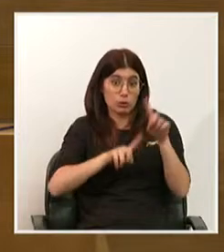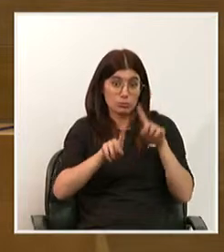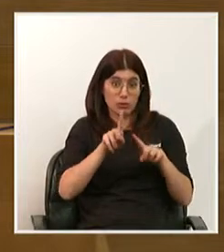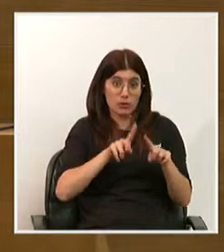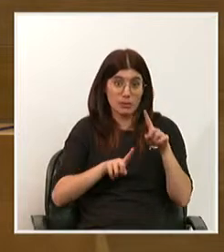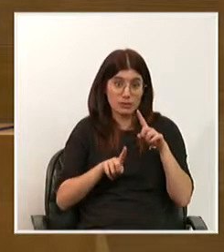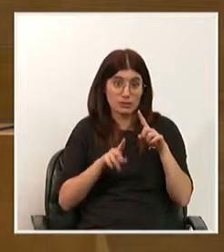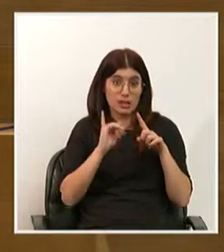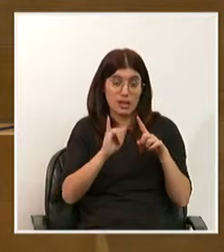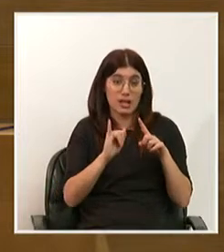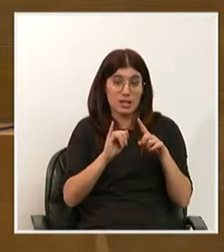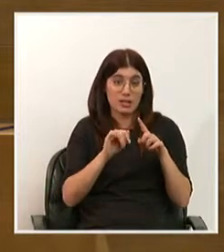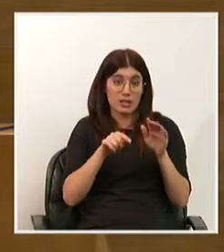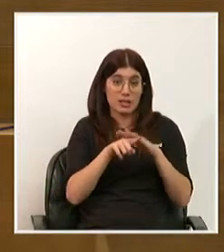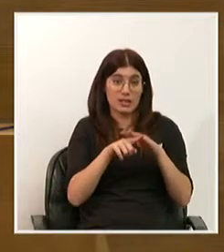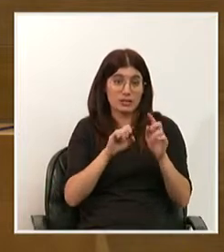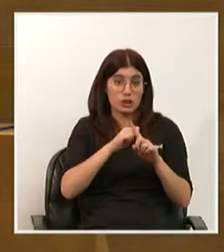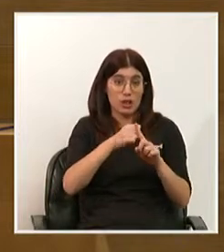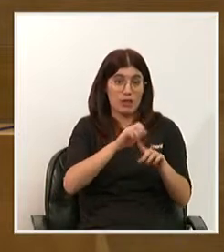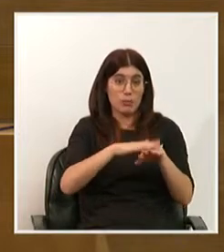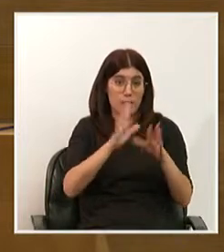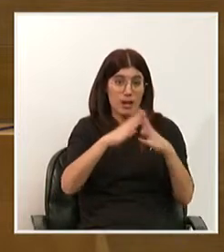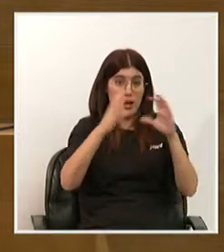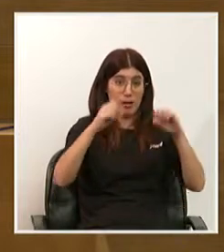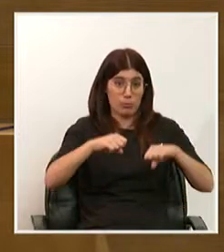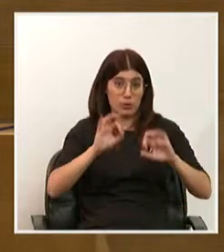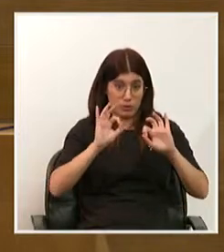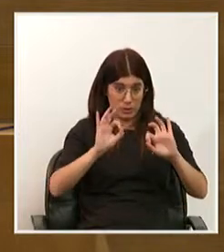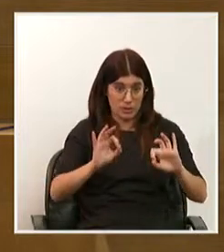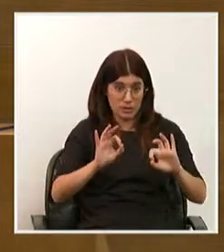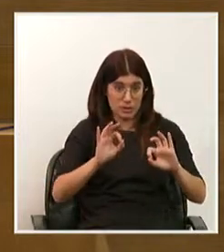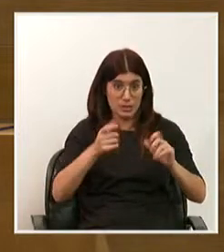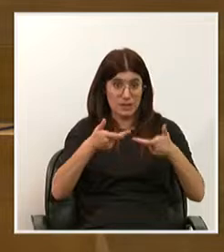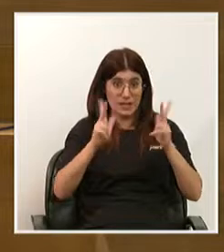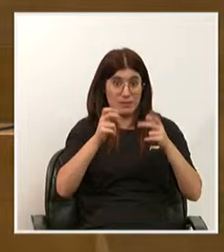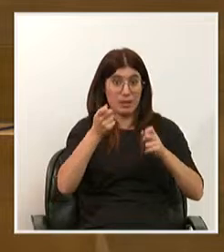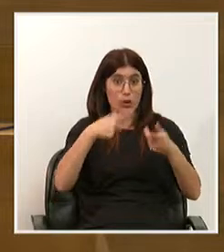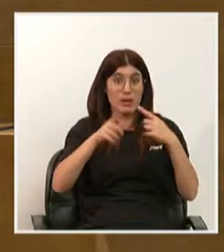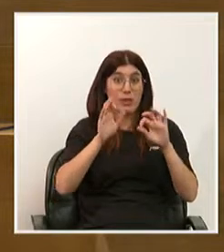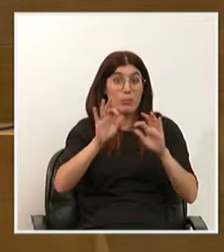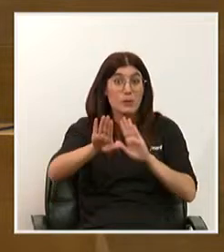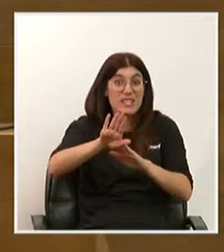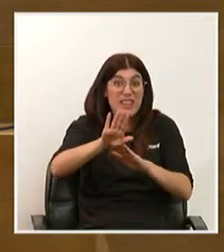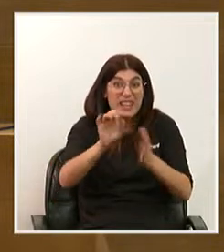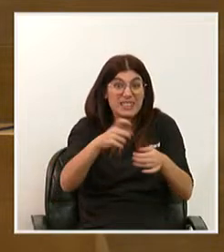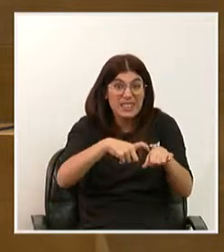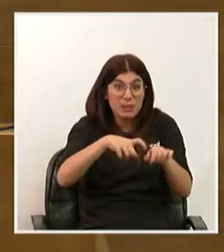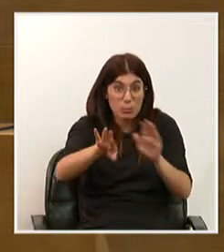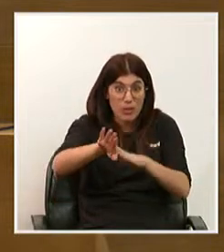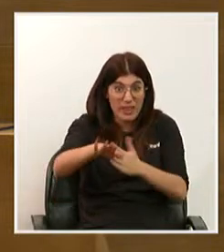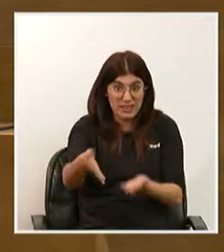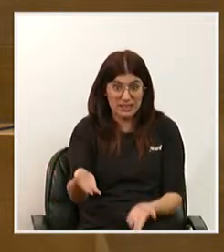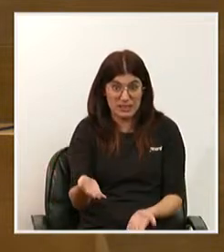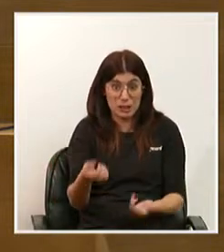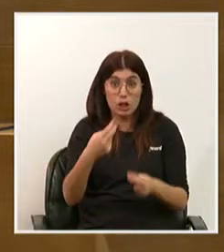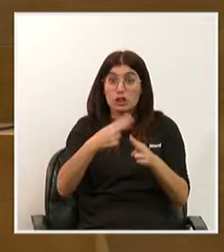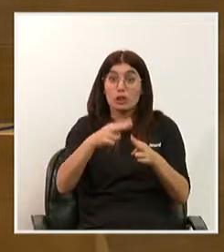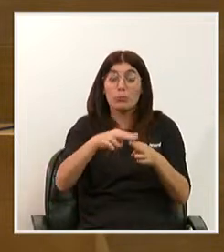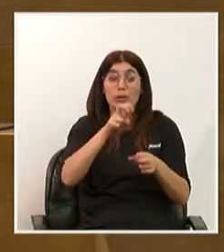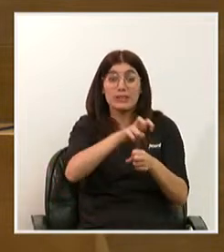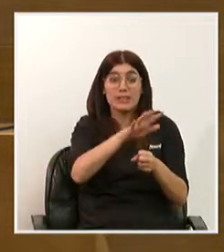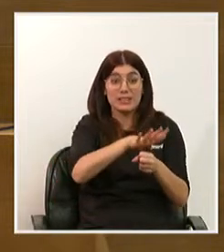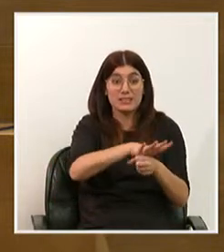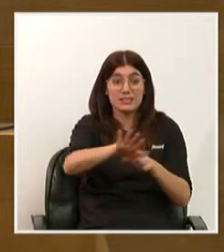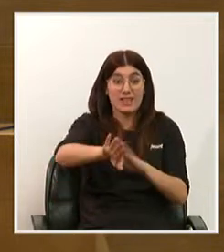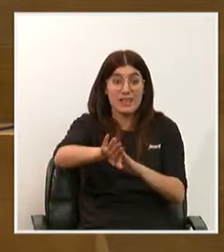presionando para estos acuerdos de libre comercio que son de derechas política agraria de derecha